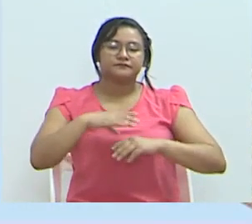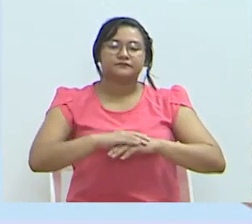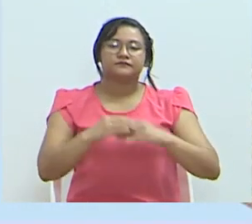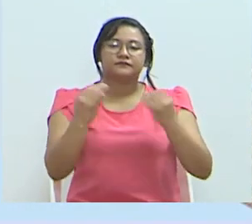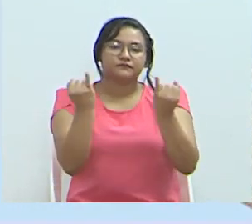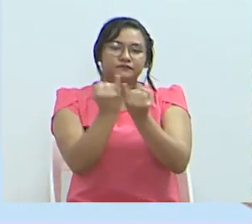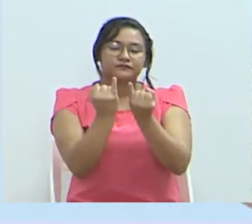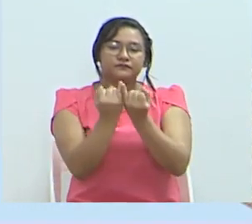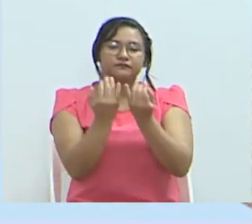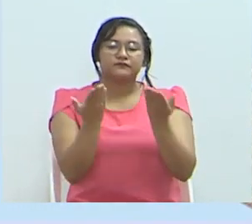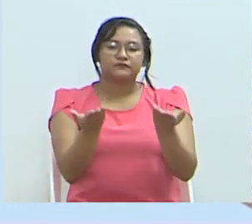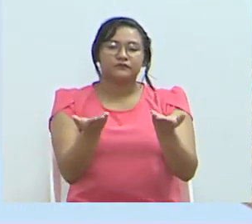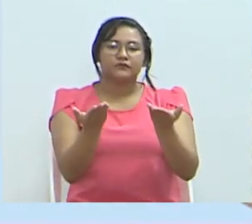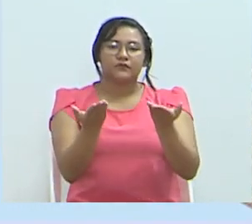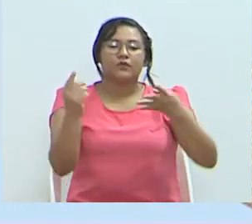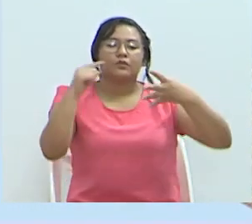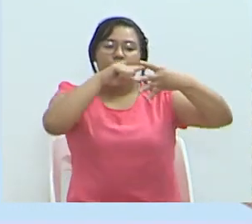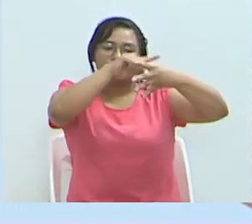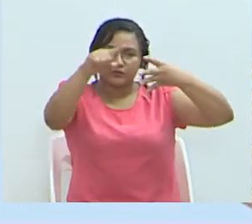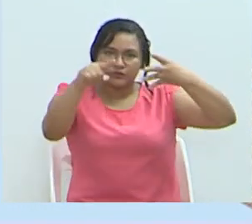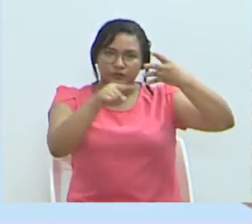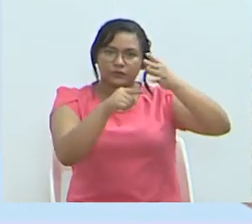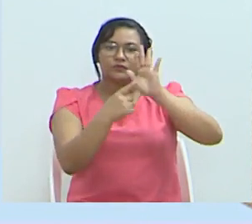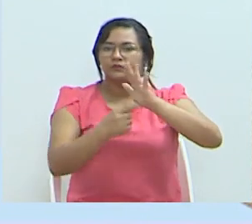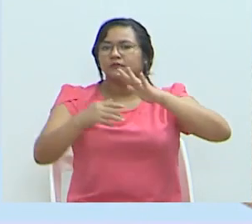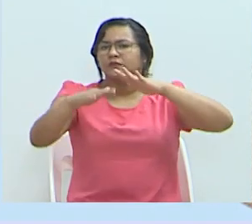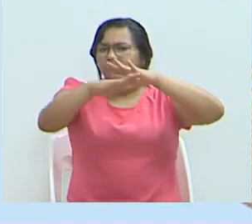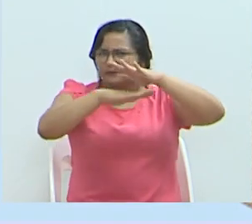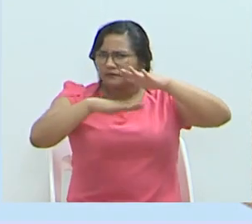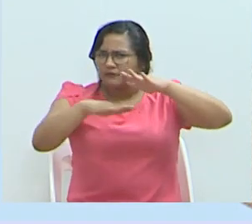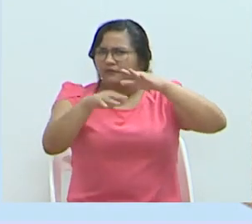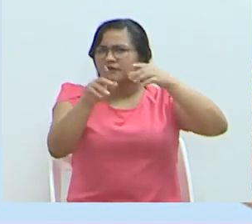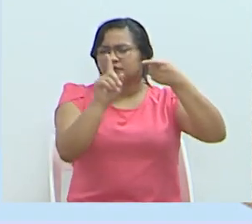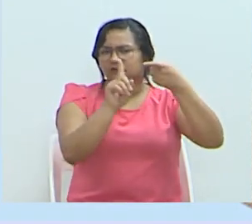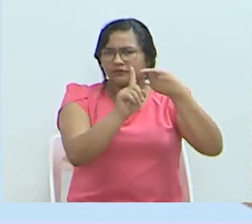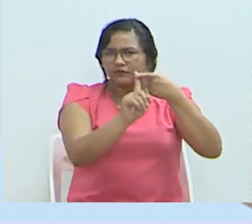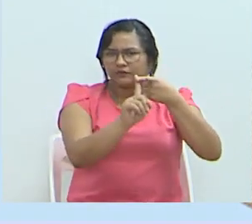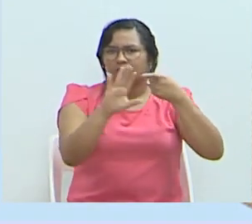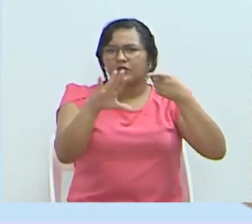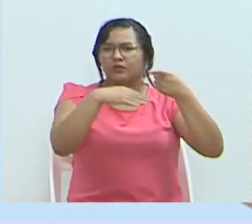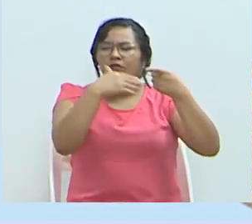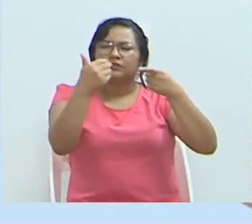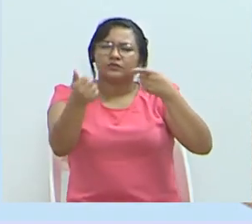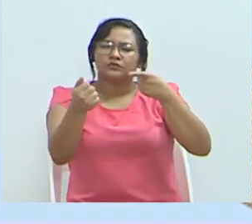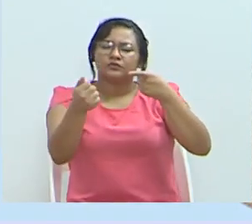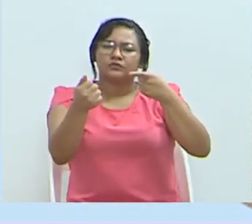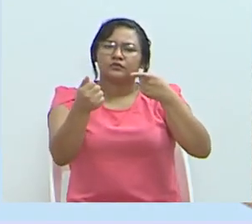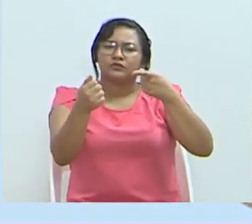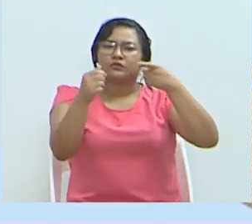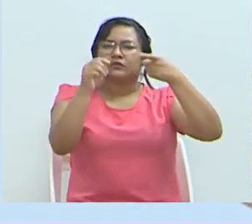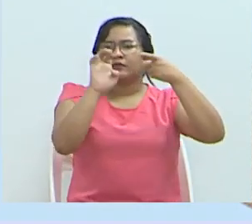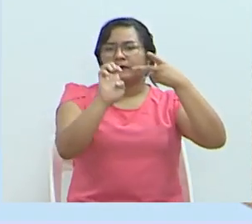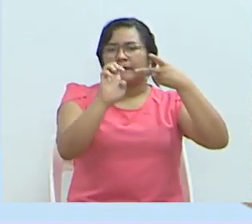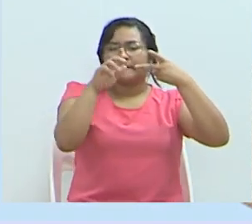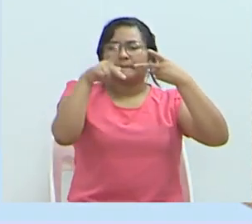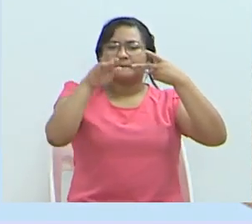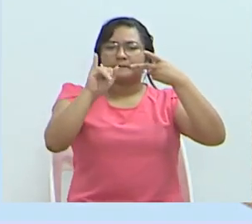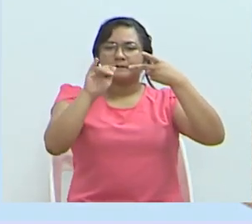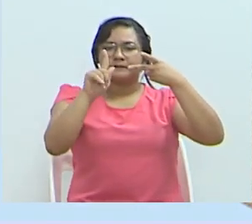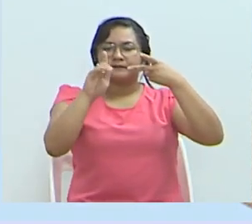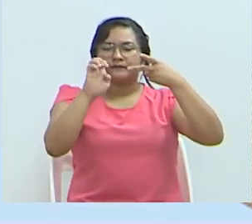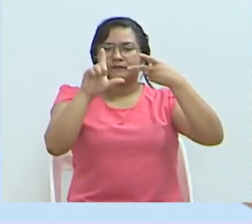Tejidos. Hay 4 tipos básicos de tejido: el tejido conectivo, el tejido epitelial, el